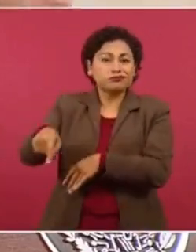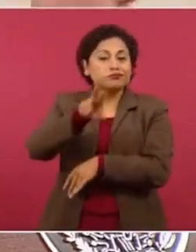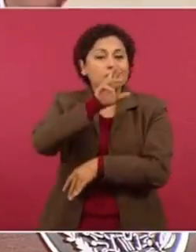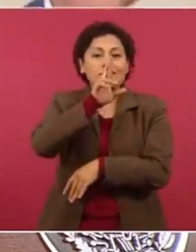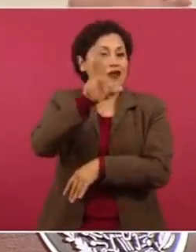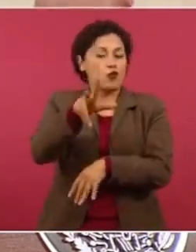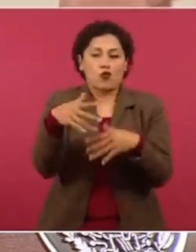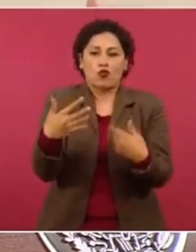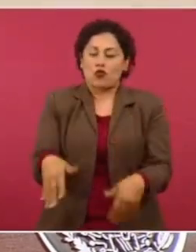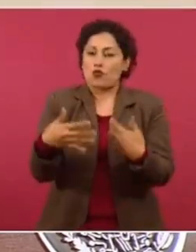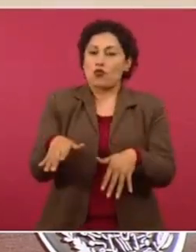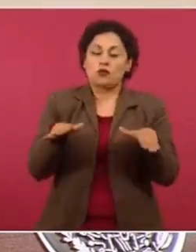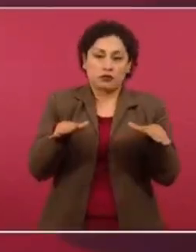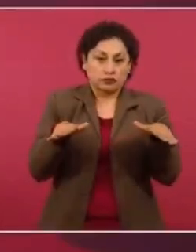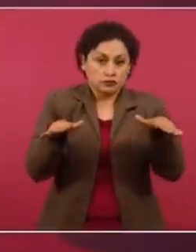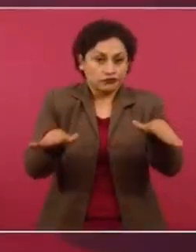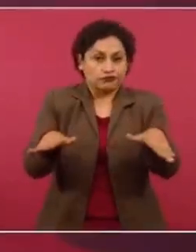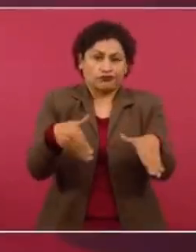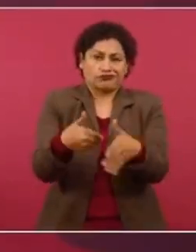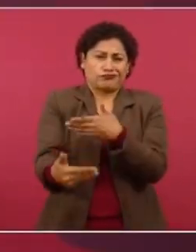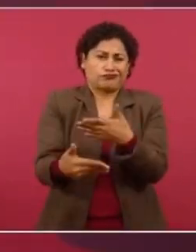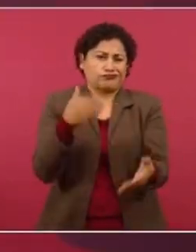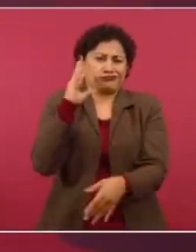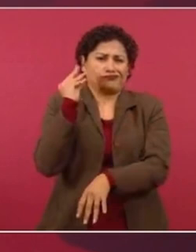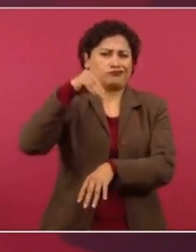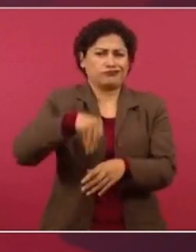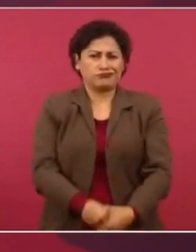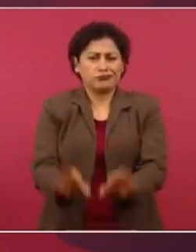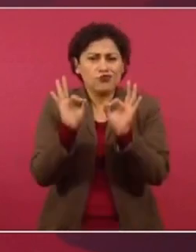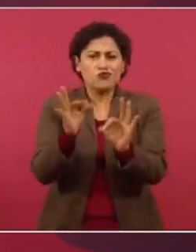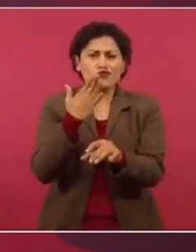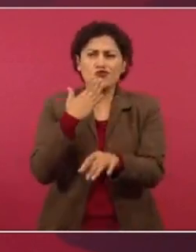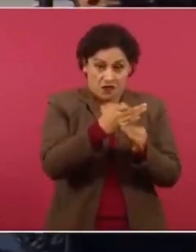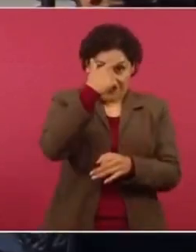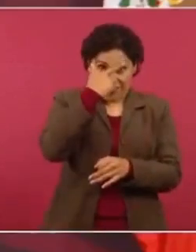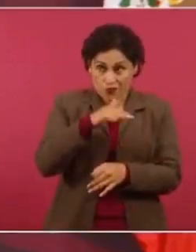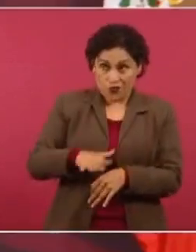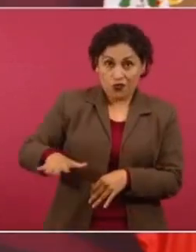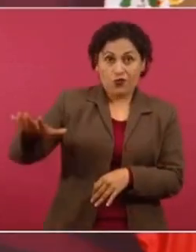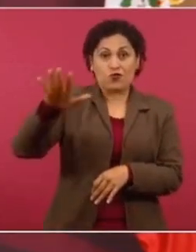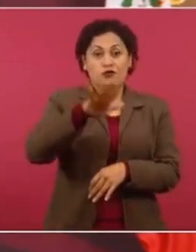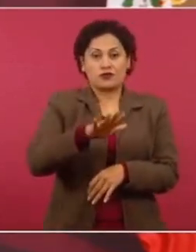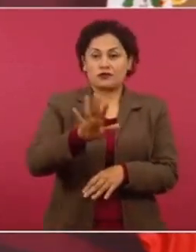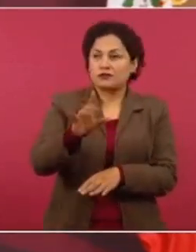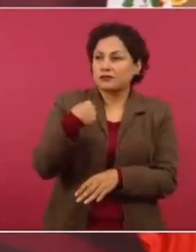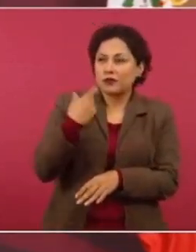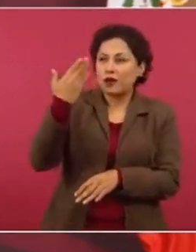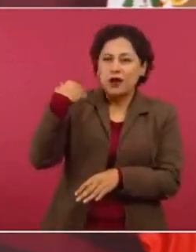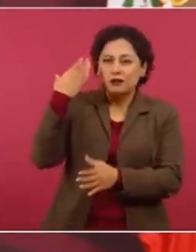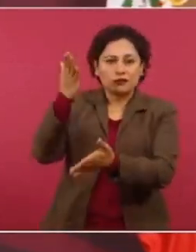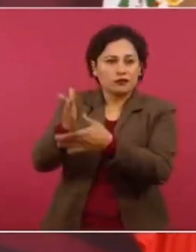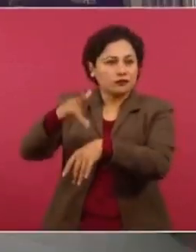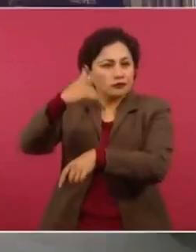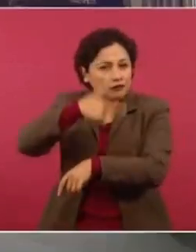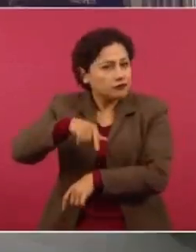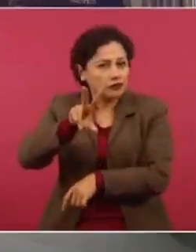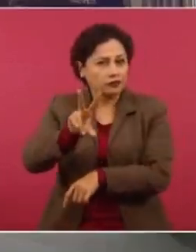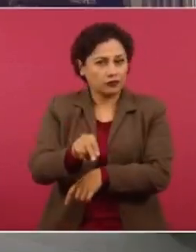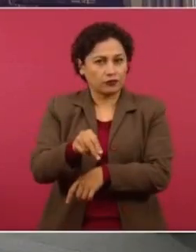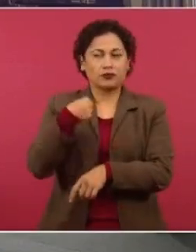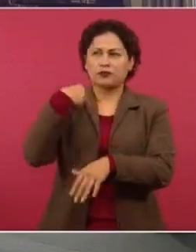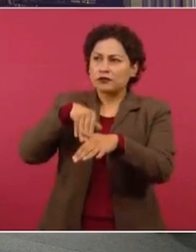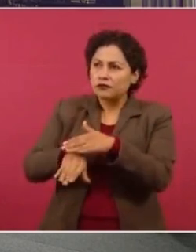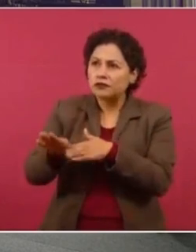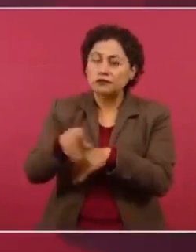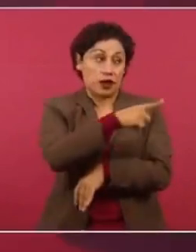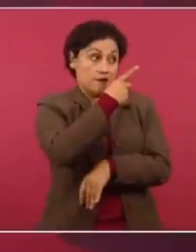son aeropuertos más modernos, bien hechos, de buen gusto. Yo no había ido de noche. Y me lo hizo